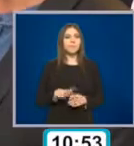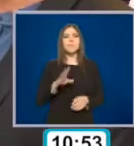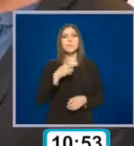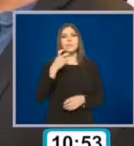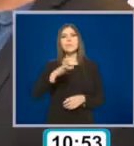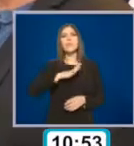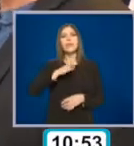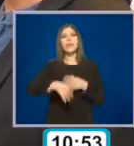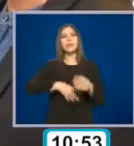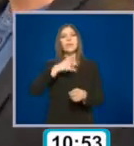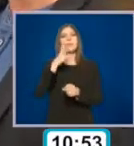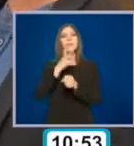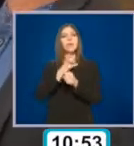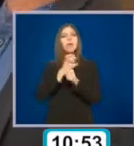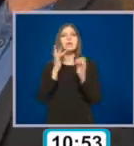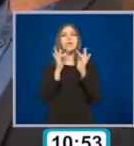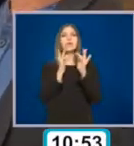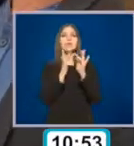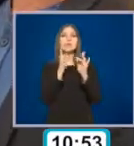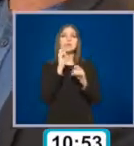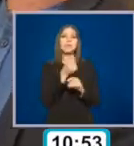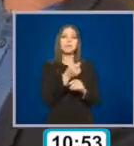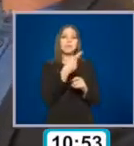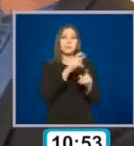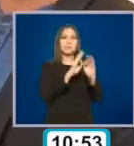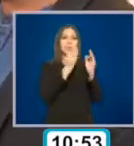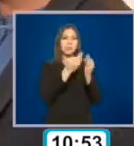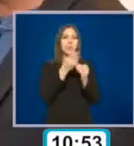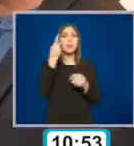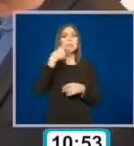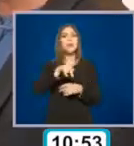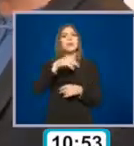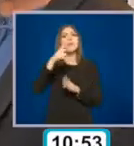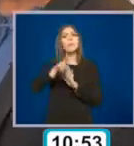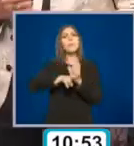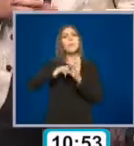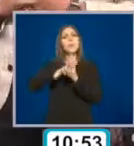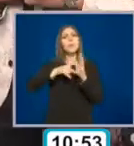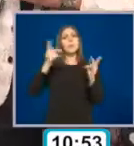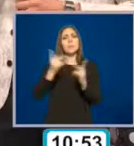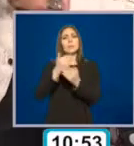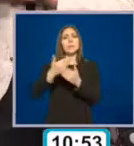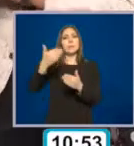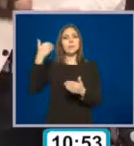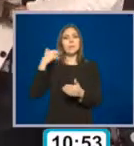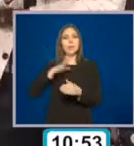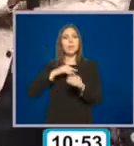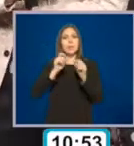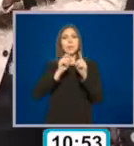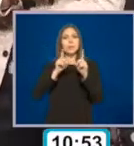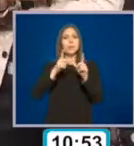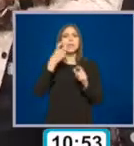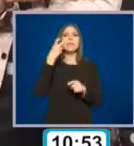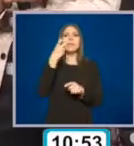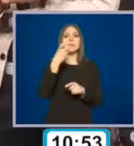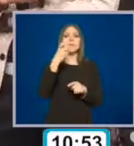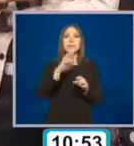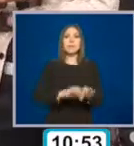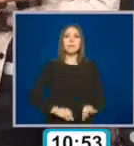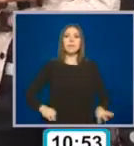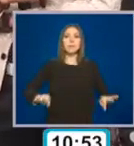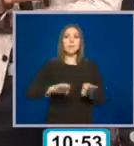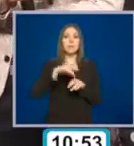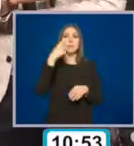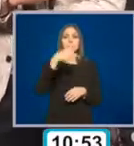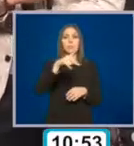viejo. Y de los sencillos pasados está El Shot, que también, pues hay que decirlo, es un parteaguas en la carrera de la